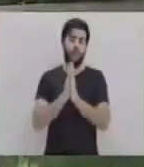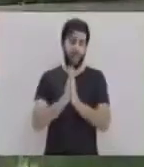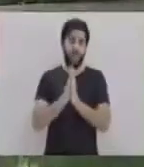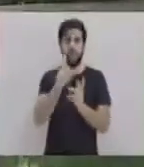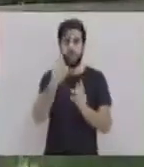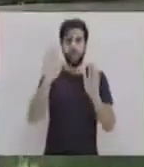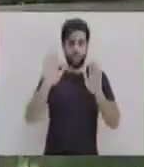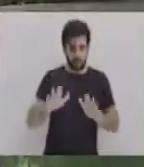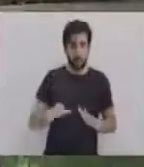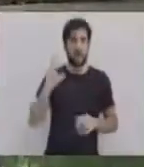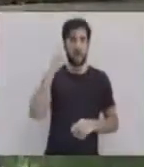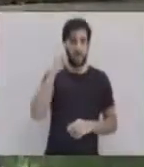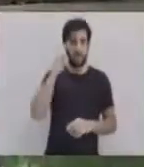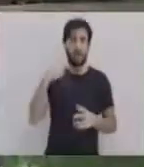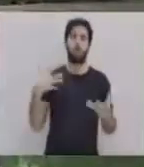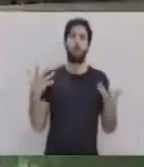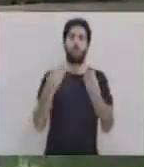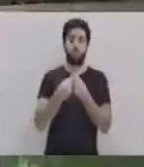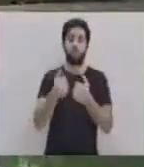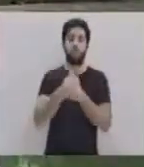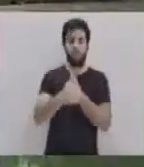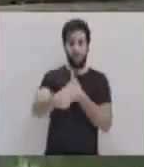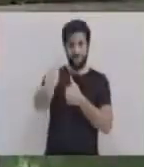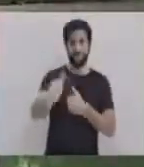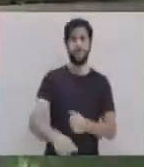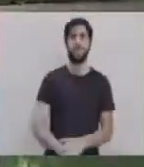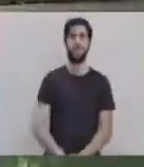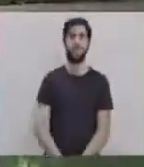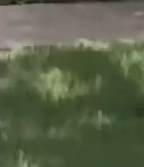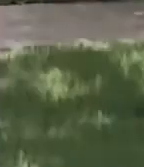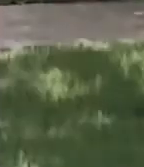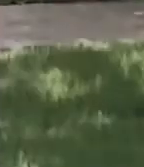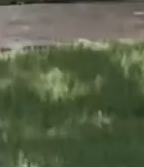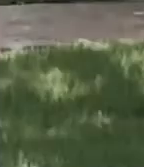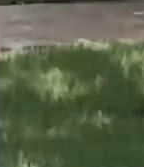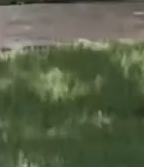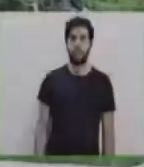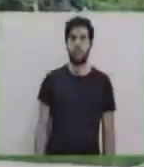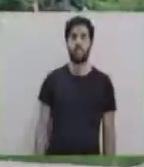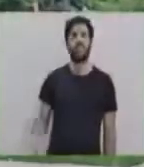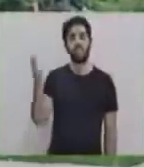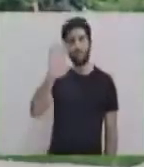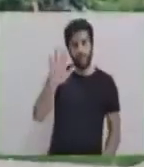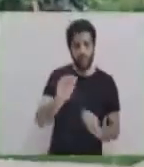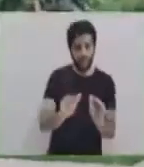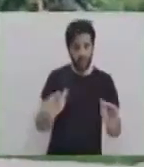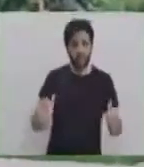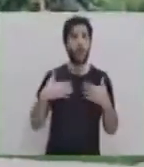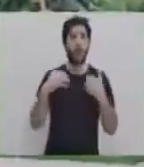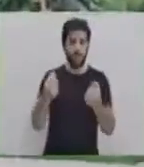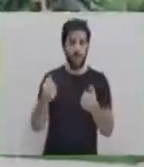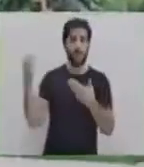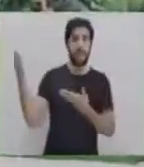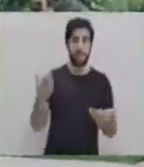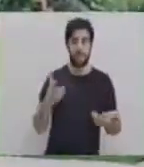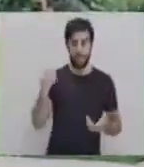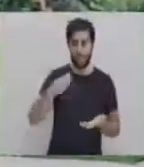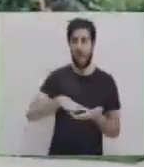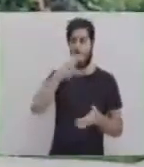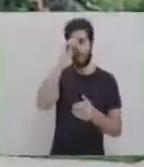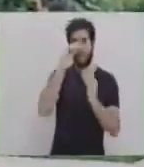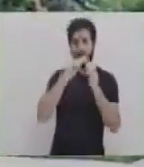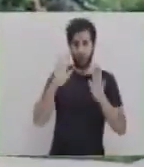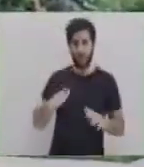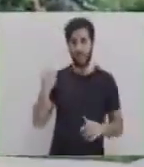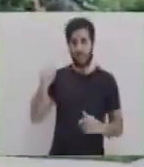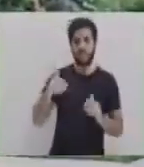por favor, permanezcan ahí y recuerden que juntos saldremos adelante. Hola niños y niñas, bienvenidos al programa educativo